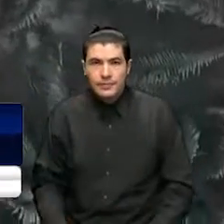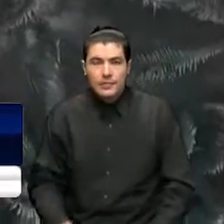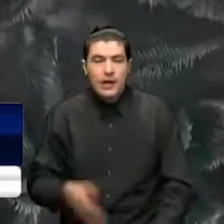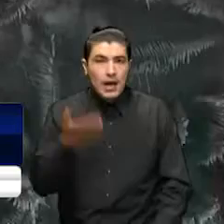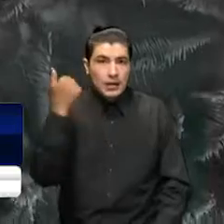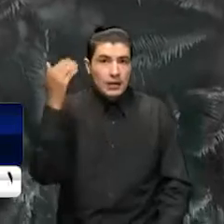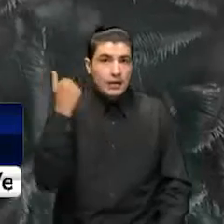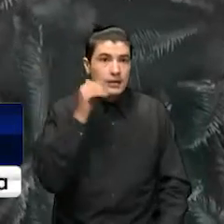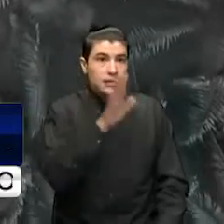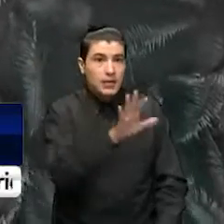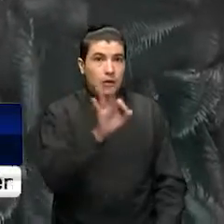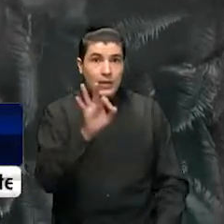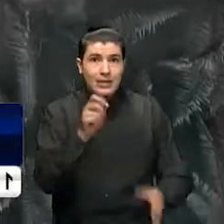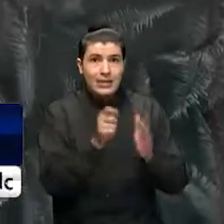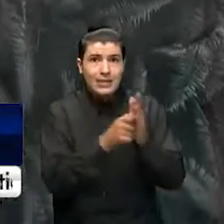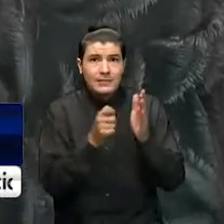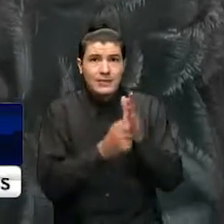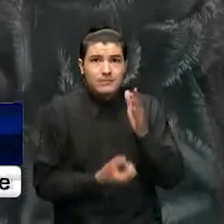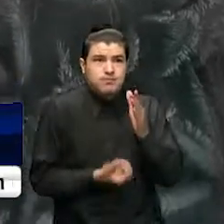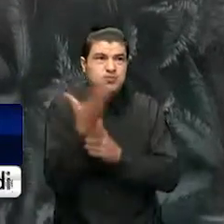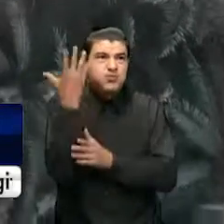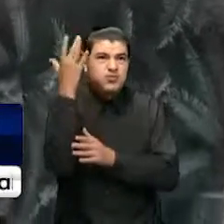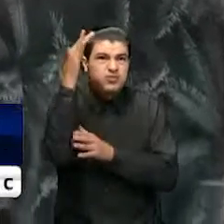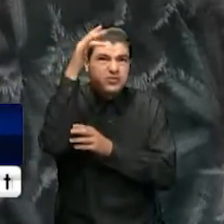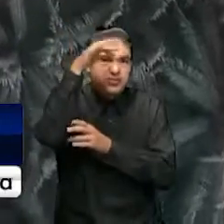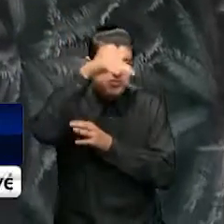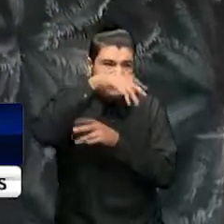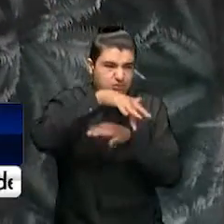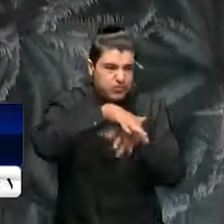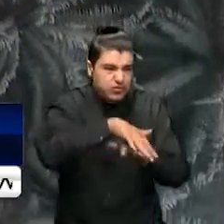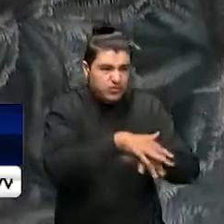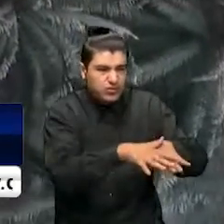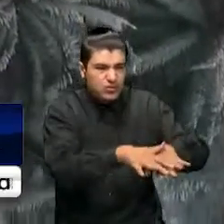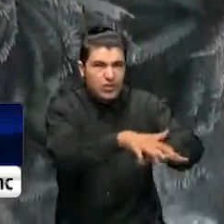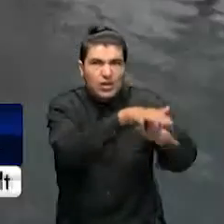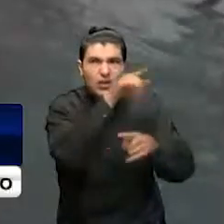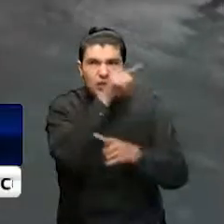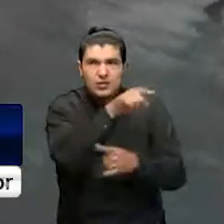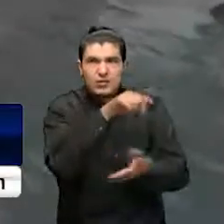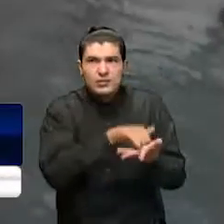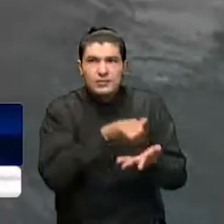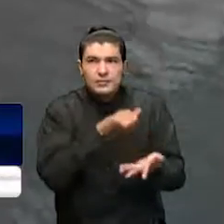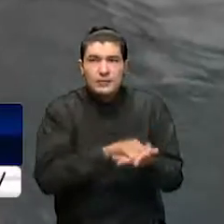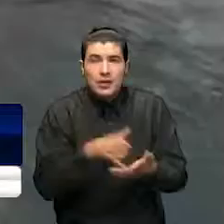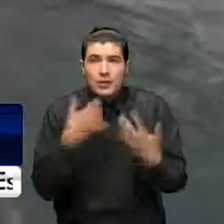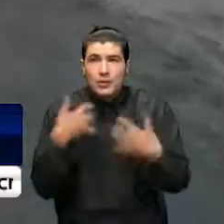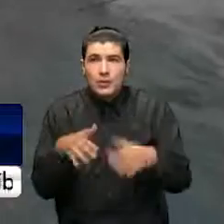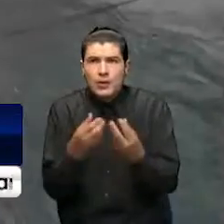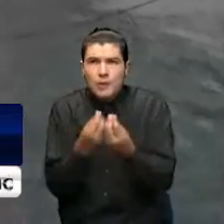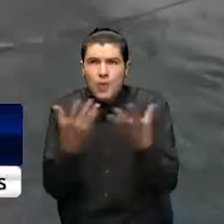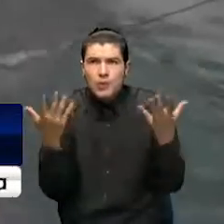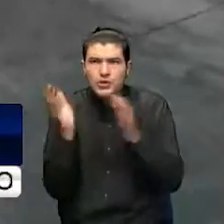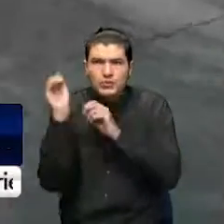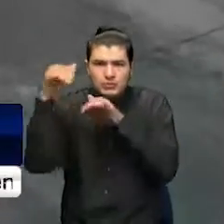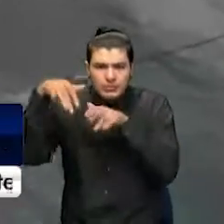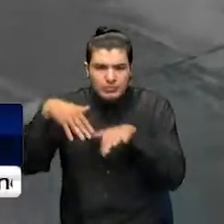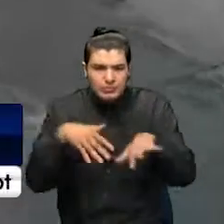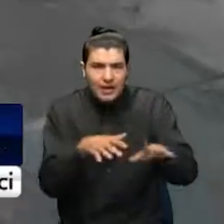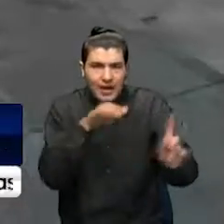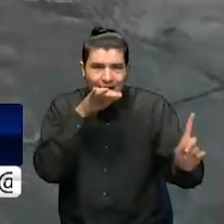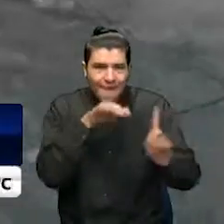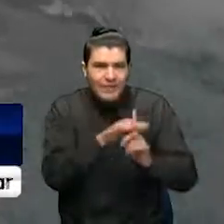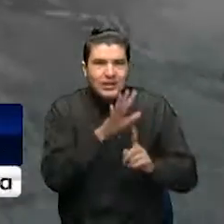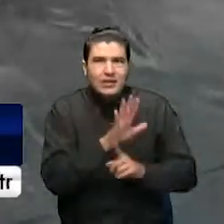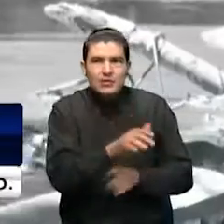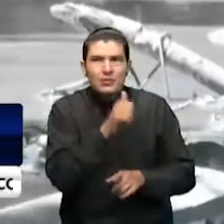Fueron 53 barriles de crudo los que emanaron del pozo Lizama 158 y una gran cantidad de ellos cayó sobre las